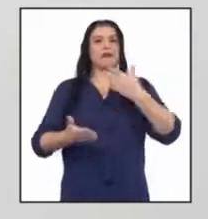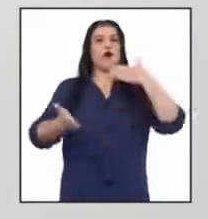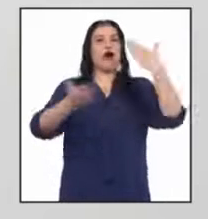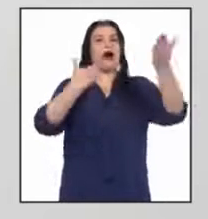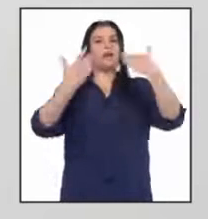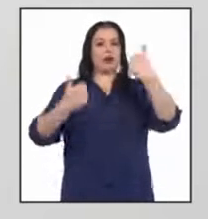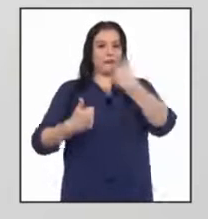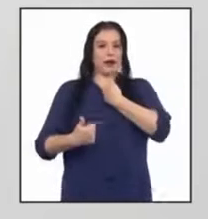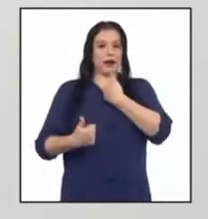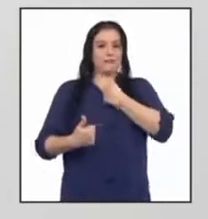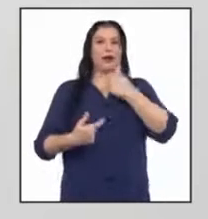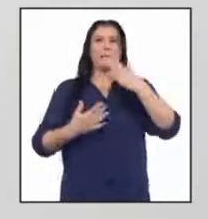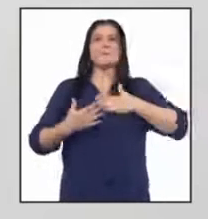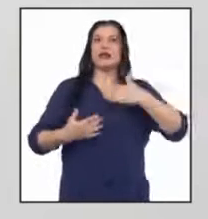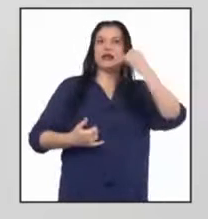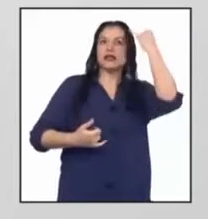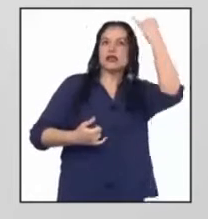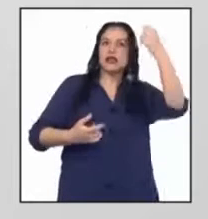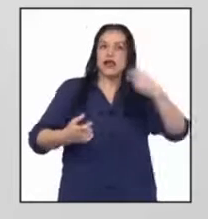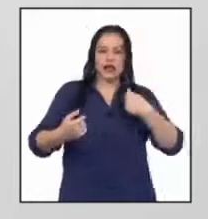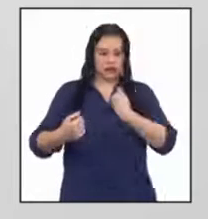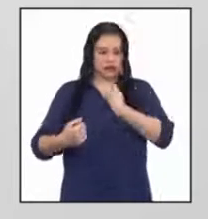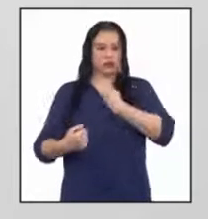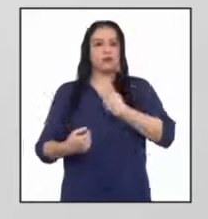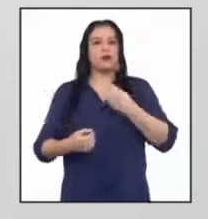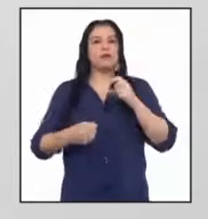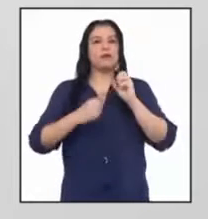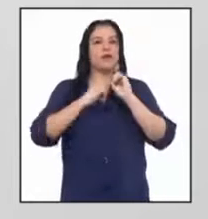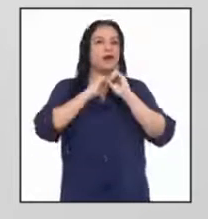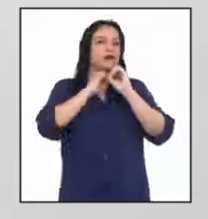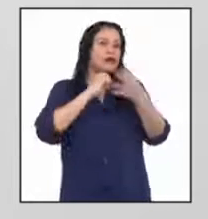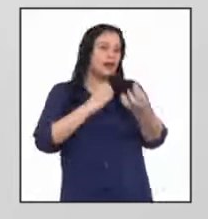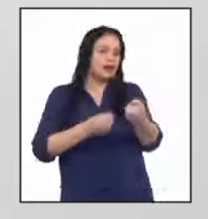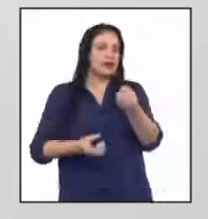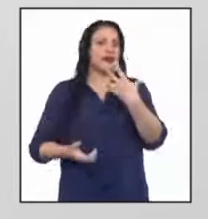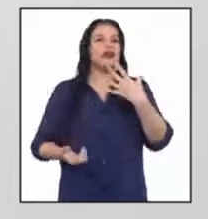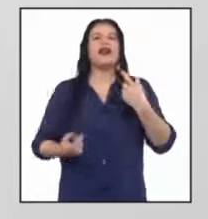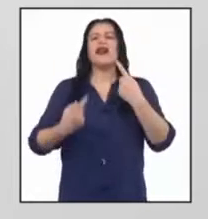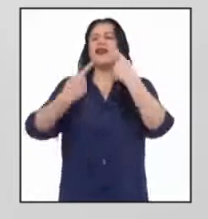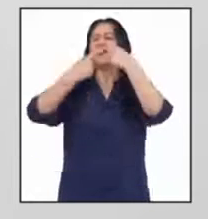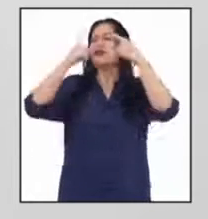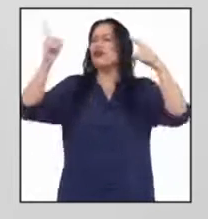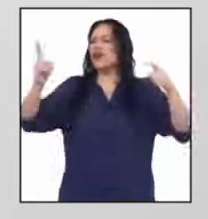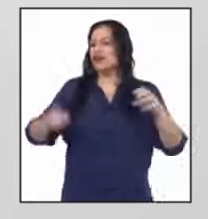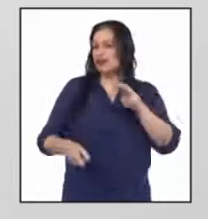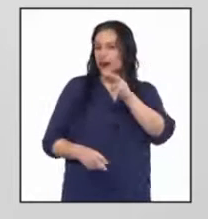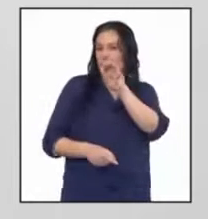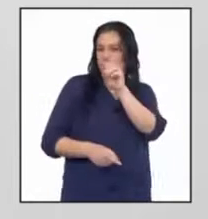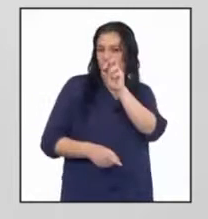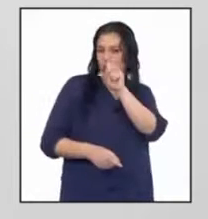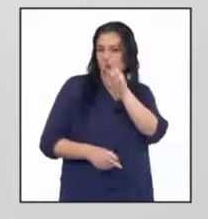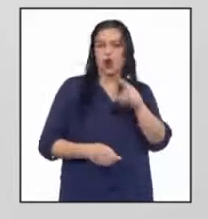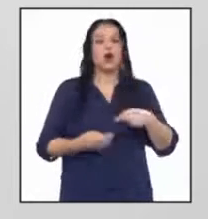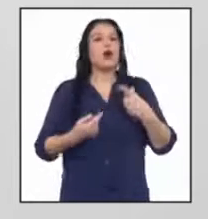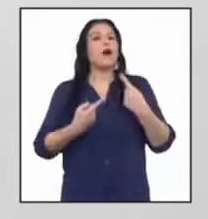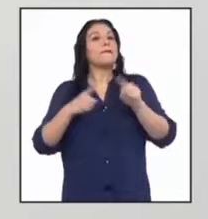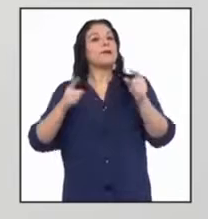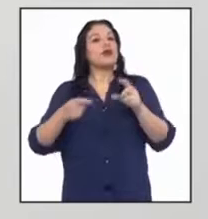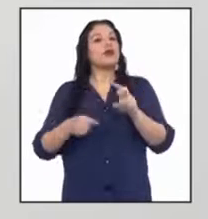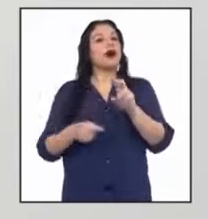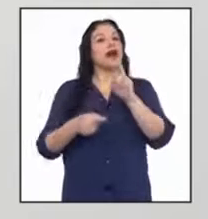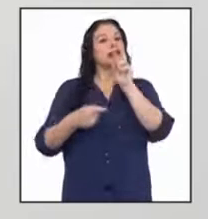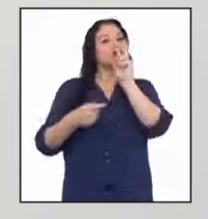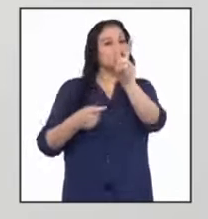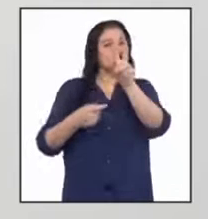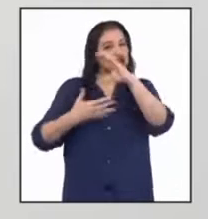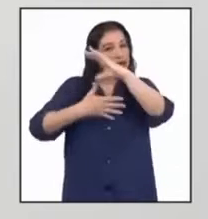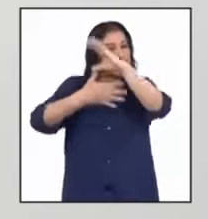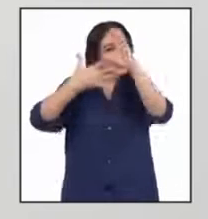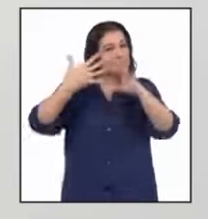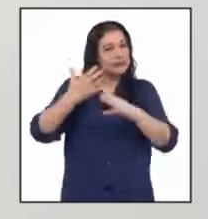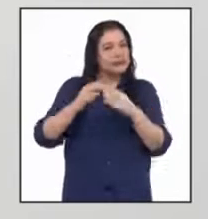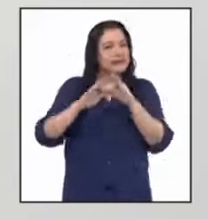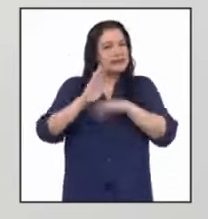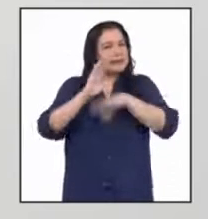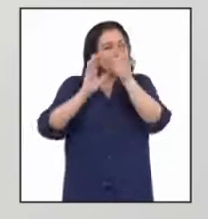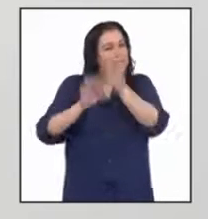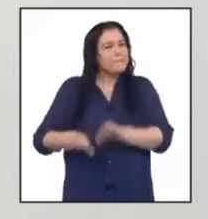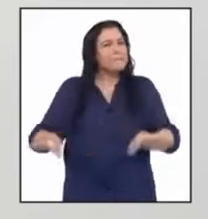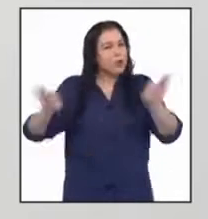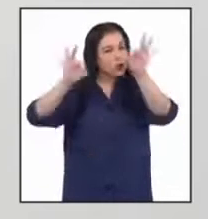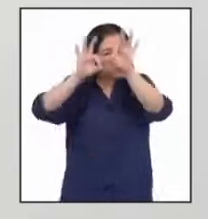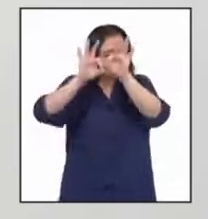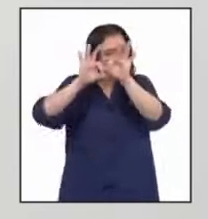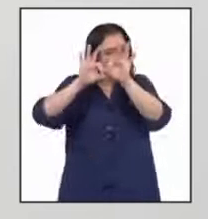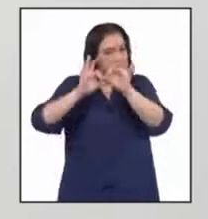mismo. Existen diferentes tipos de monólogos, pero existen 2 características fundamentales en